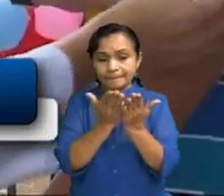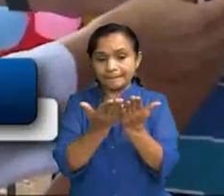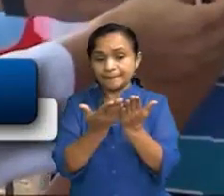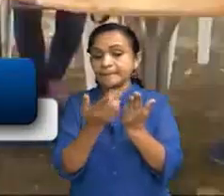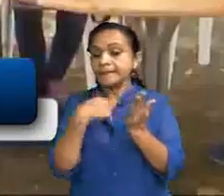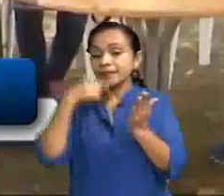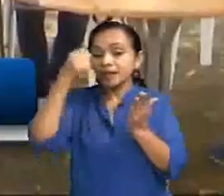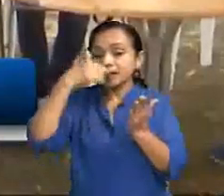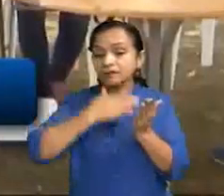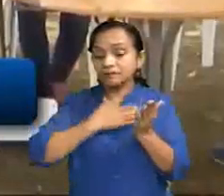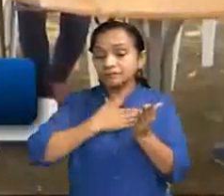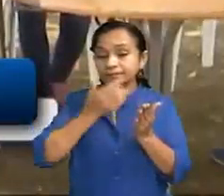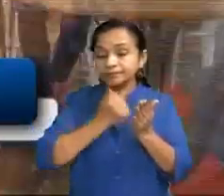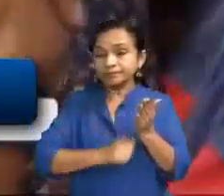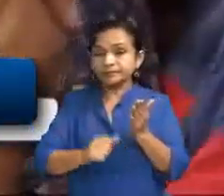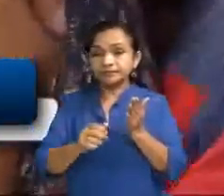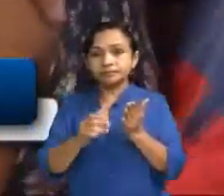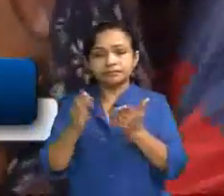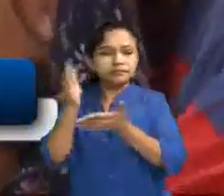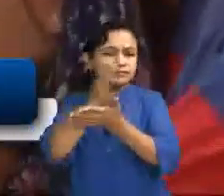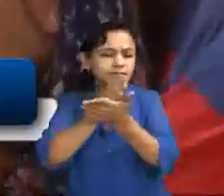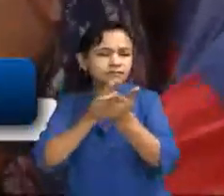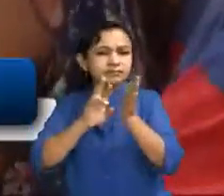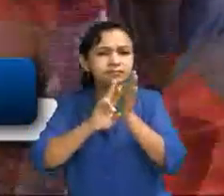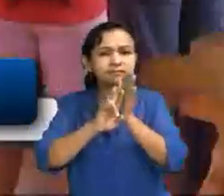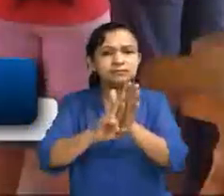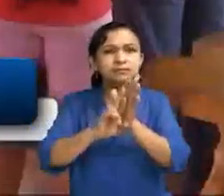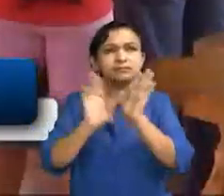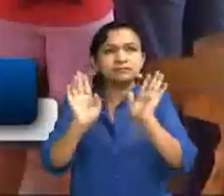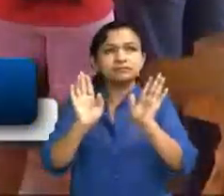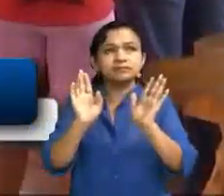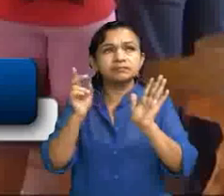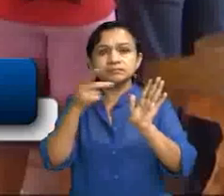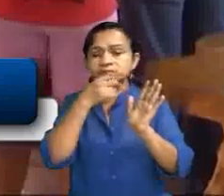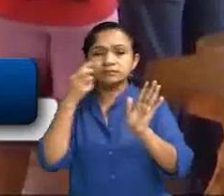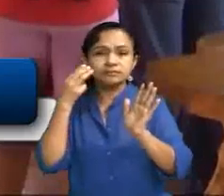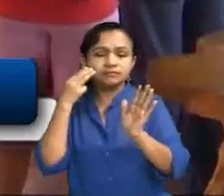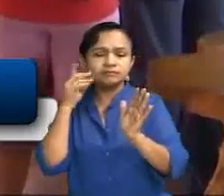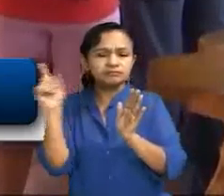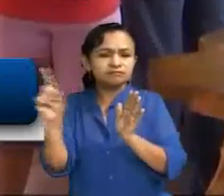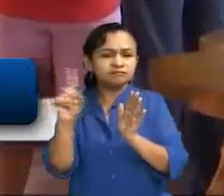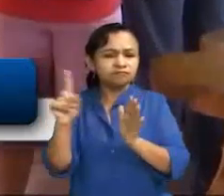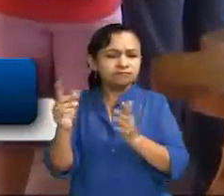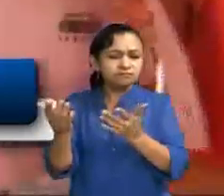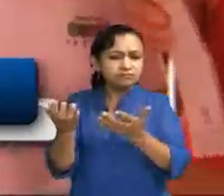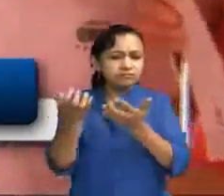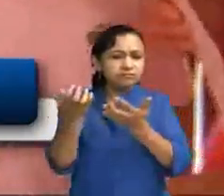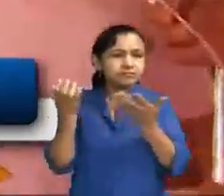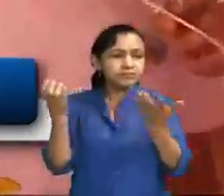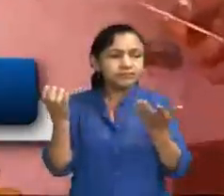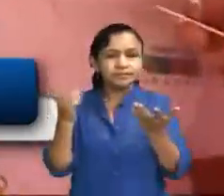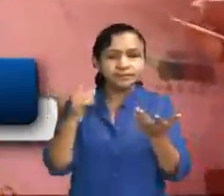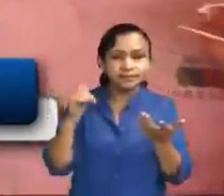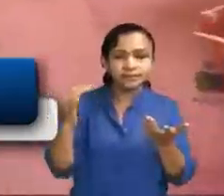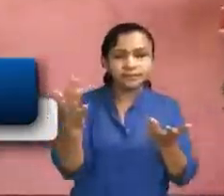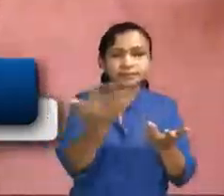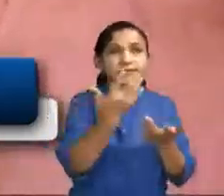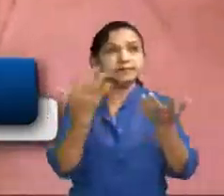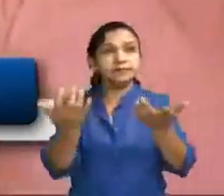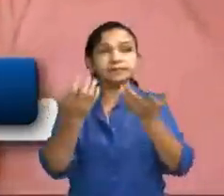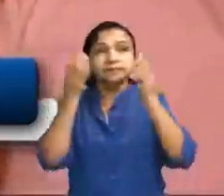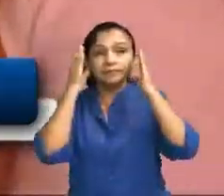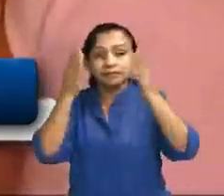sus hijos. Es muy raro pues el padre o la madre que actualmente sea renuente con la vacunación, porque nosotros pues lo primero es enfocar